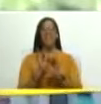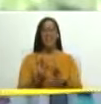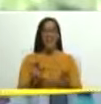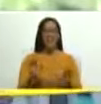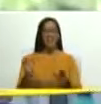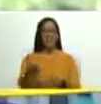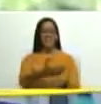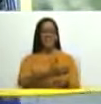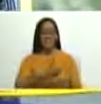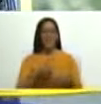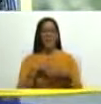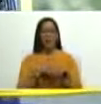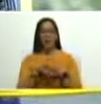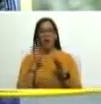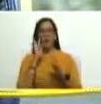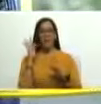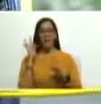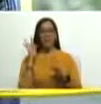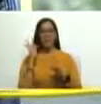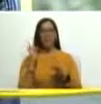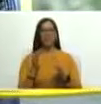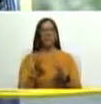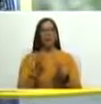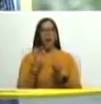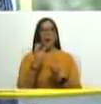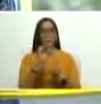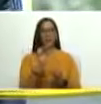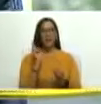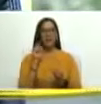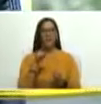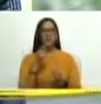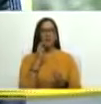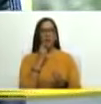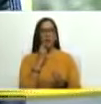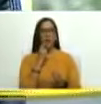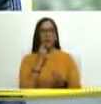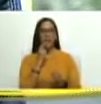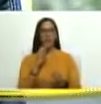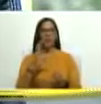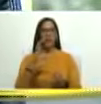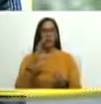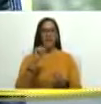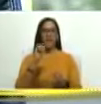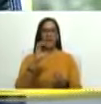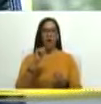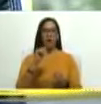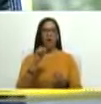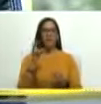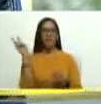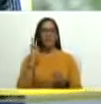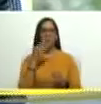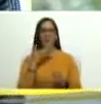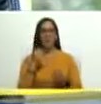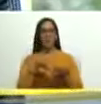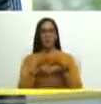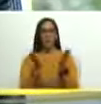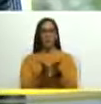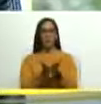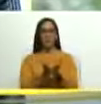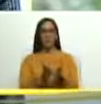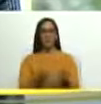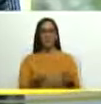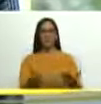pudimos quitar a los franceses, se le traemos un poquito a usted, chocolate con cacao venezolano, el mejor del mundo. Bueno, venga para acá,